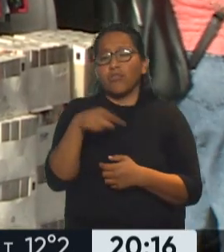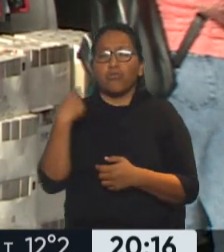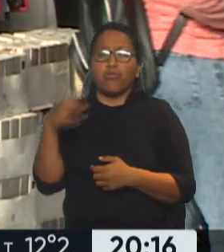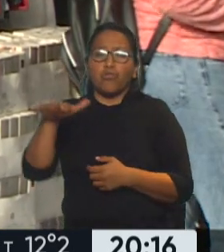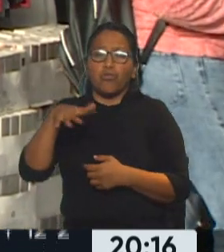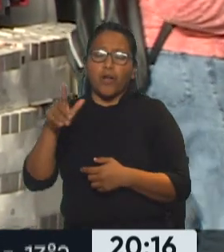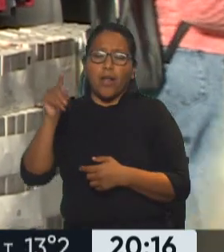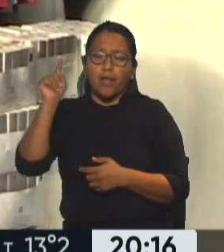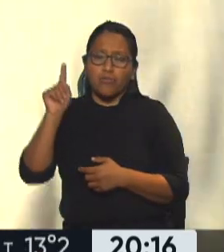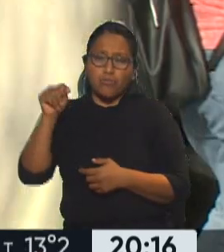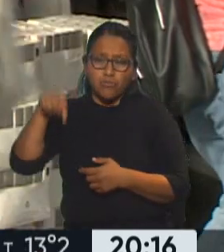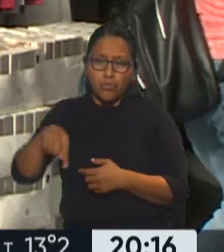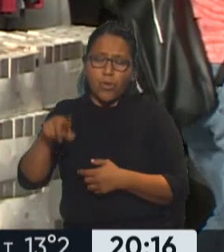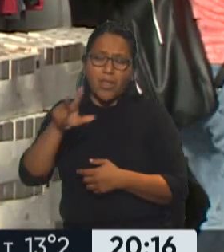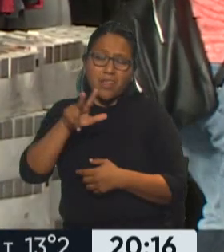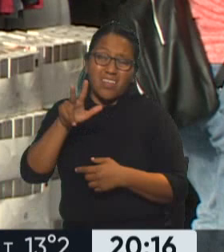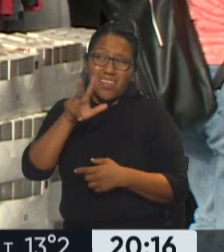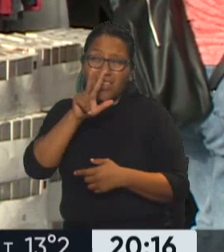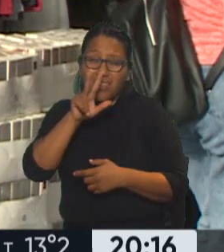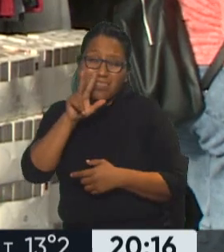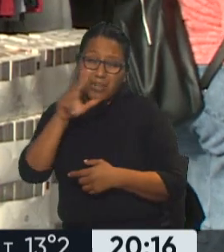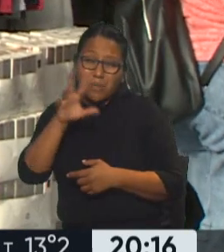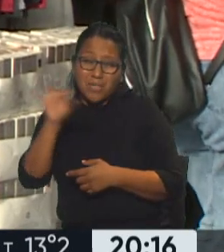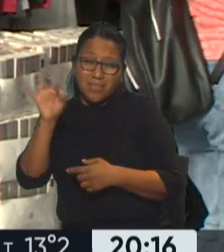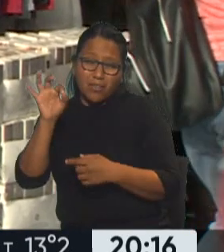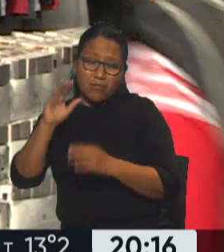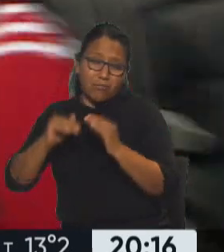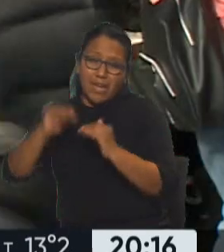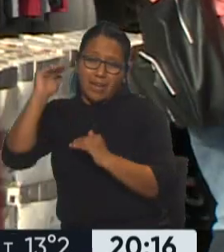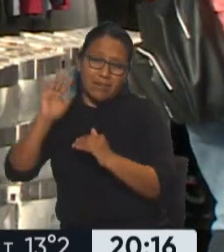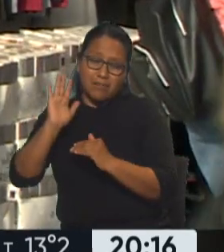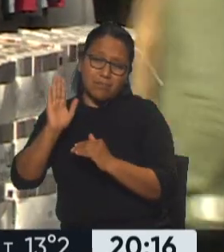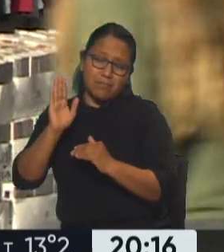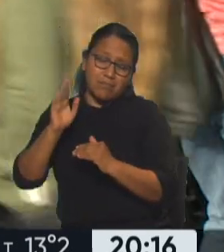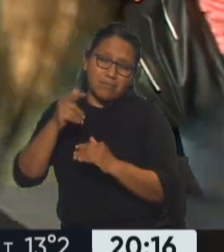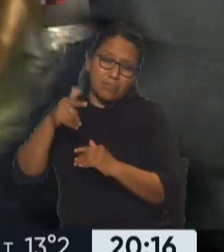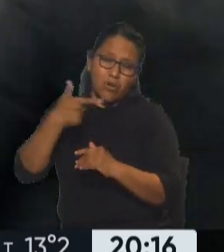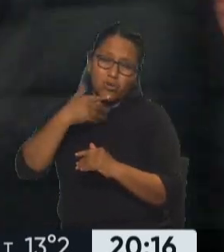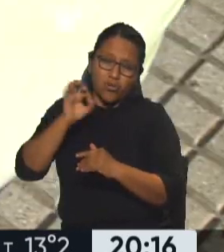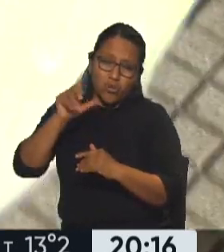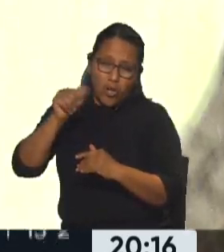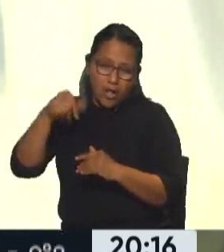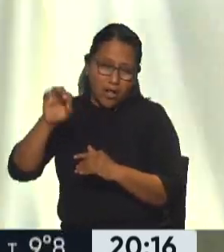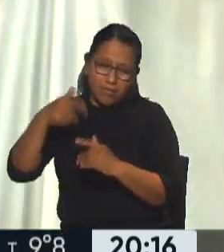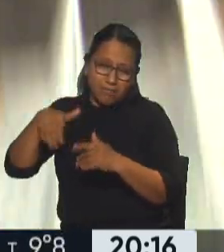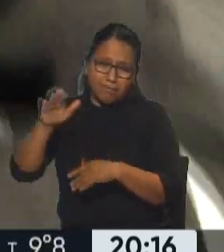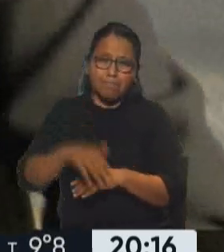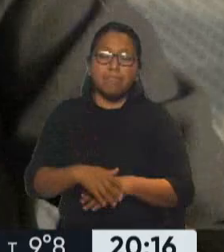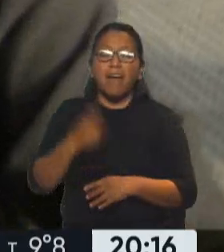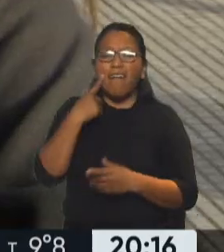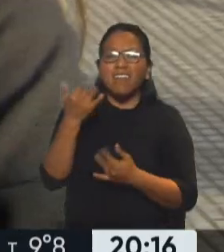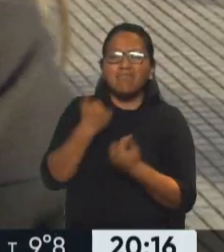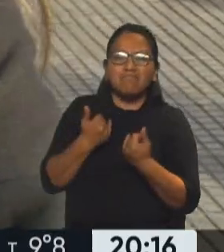unasur y 3500 de 3500 no bajan por burzaco por solano bueno contamos que compraste